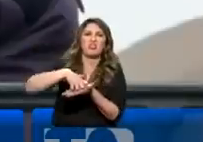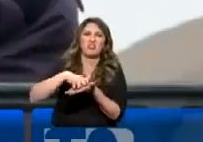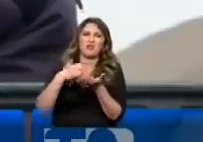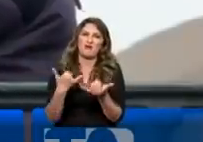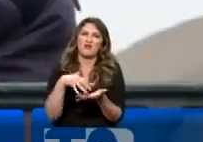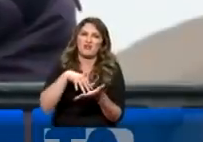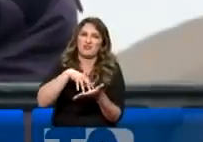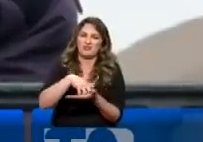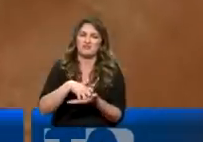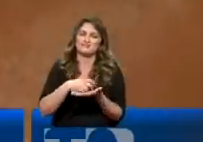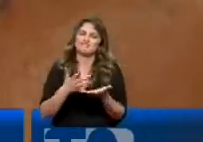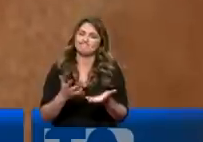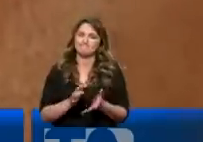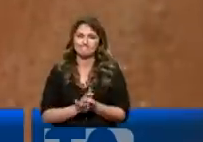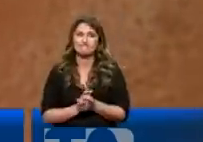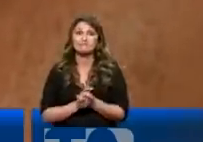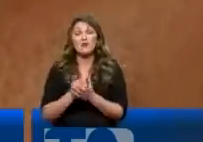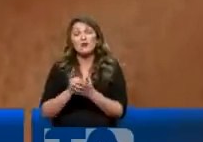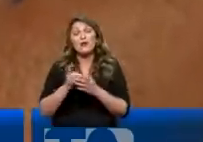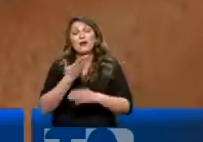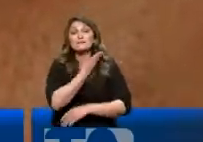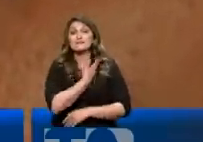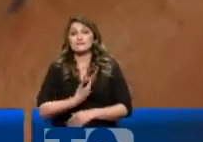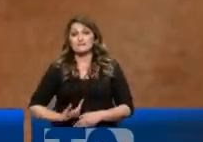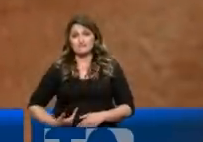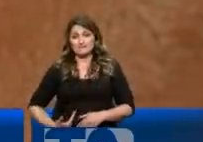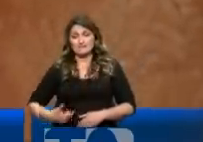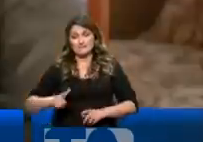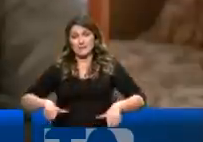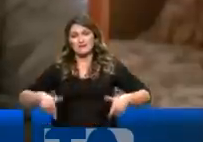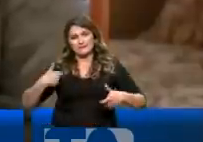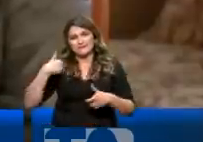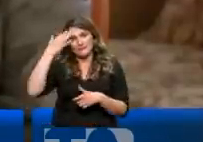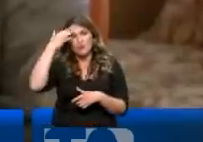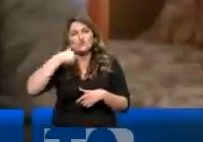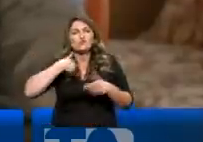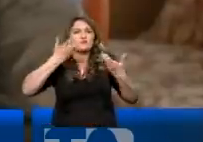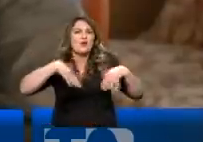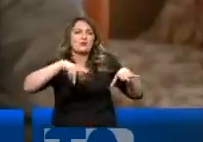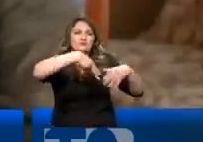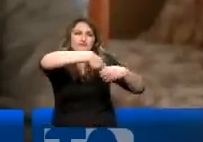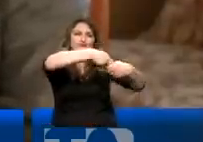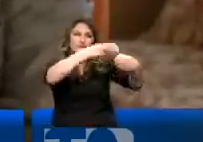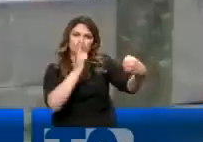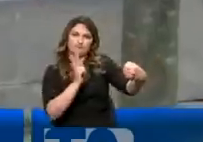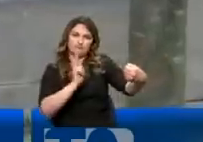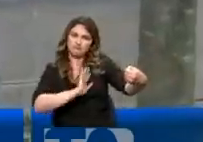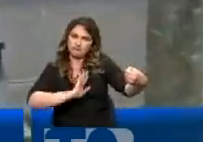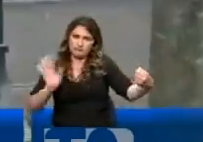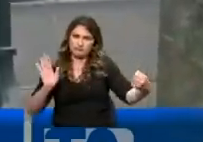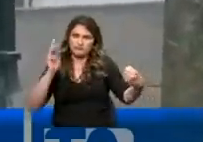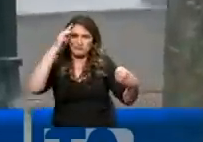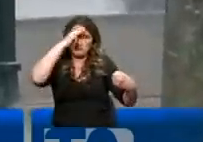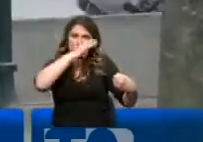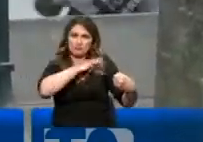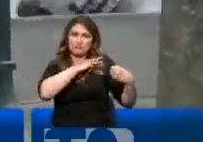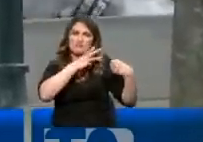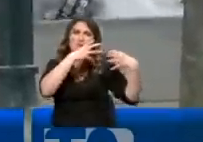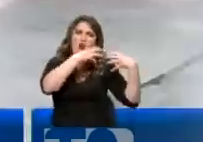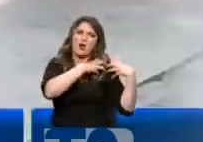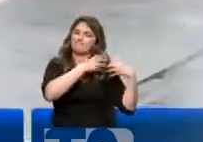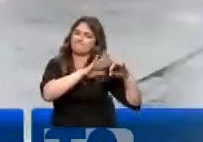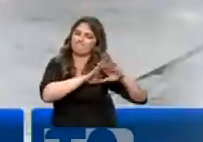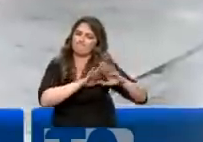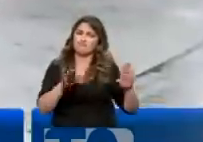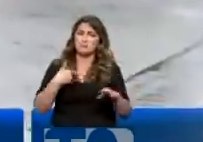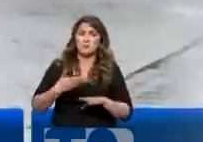del presidente de la República. Ahora dejó el comando conjunto. Sin embargo, se va con satisfacción, pues dice, lograron